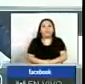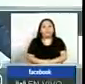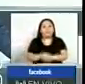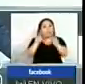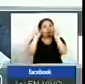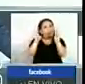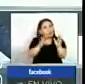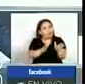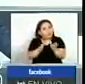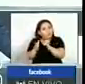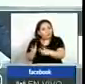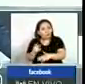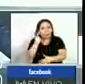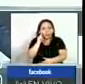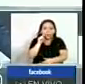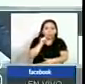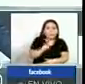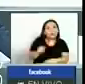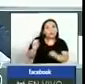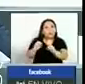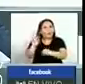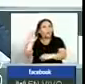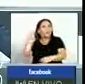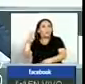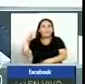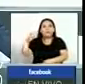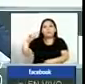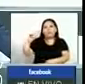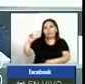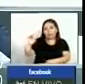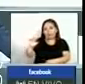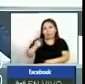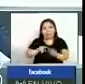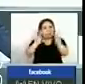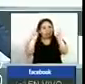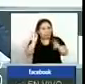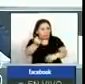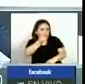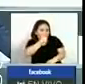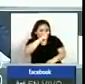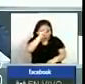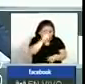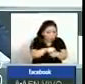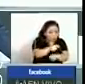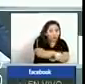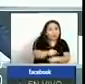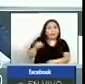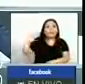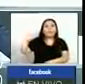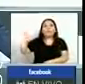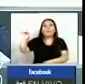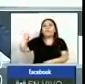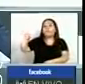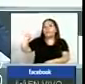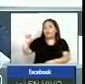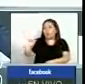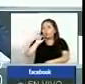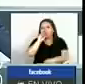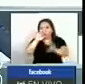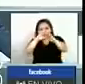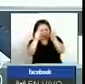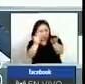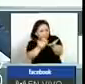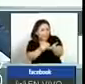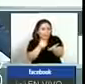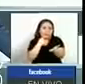en otros temas, las previsiones de la Organización de Naciones Unidas para la Alimentación y la Agricultura, la FAO, muestran que el mundo no está en vía de